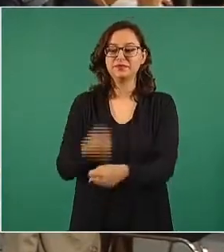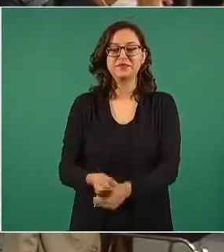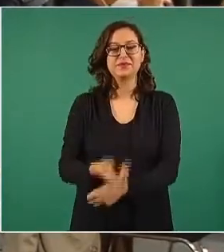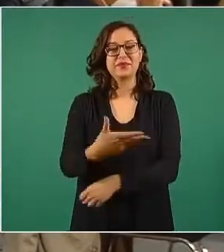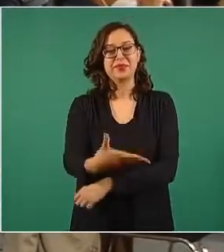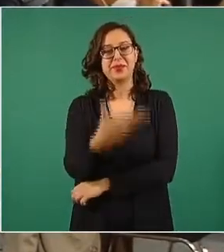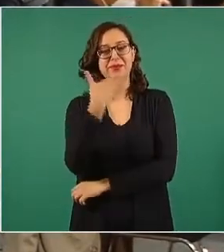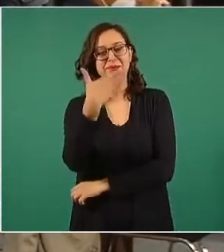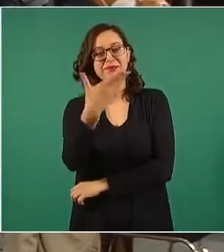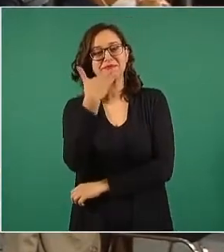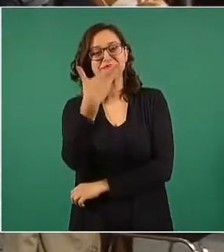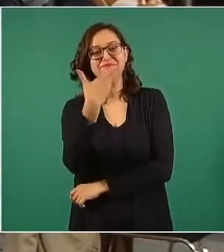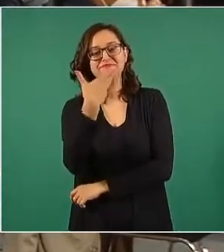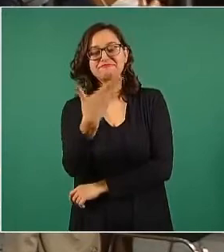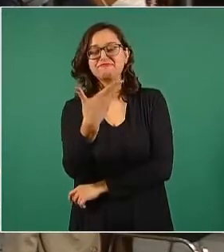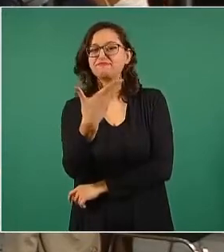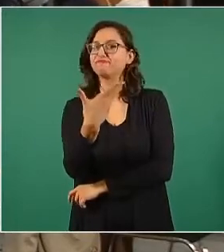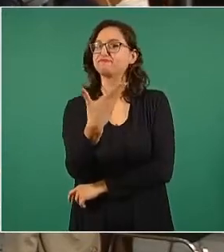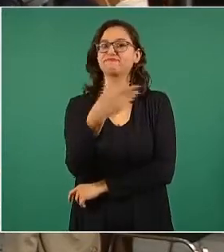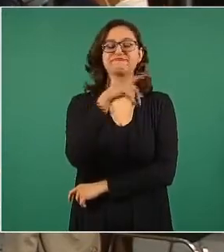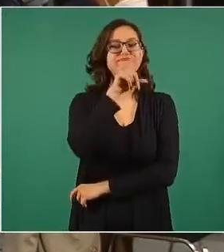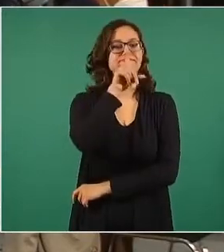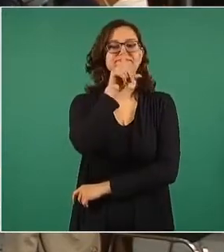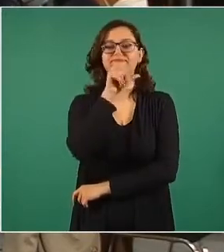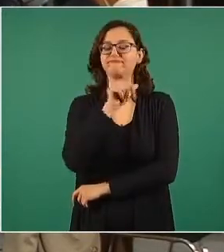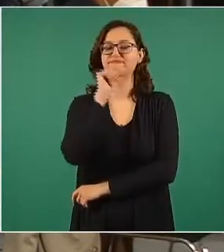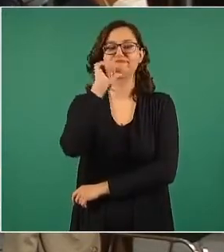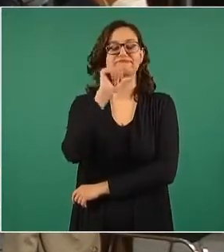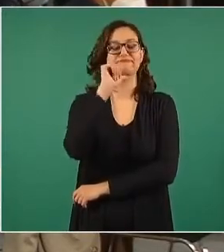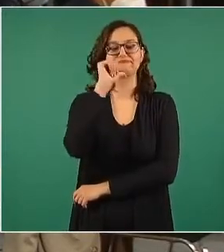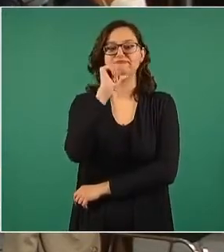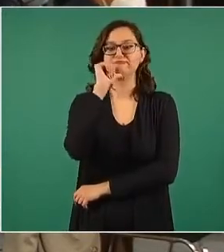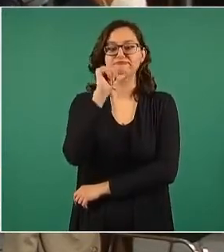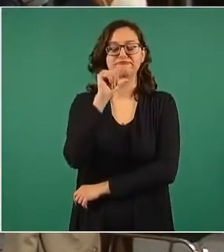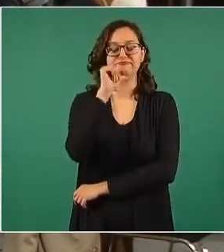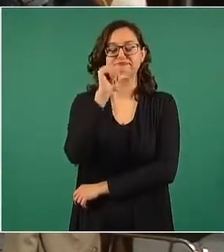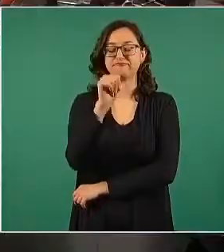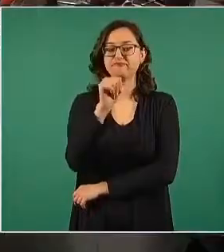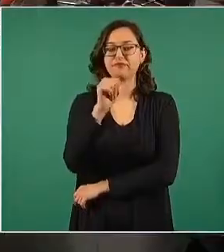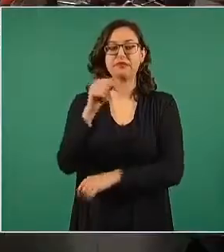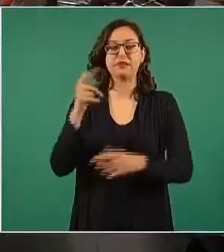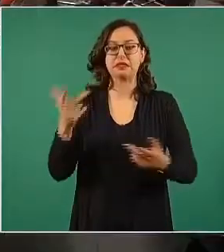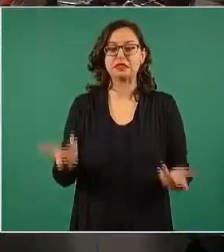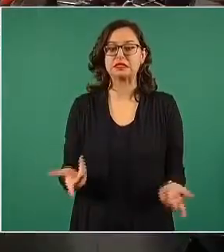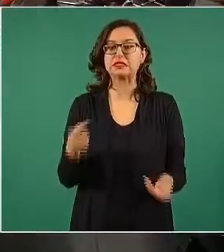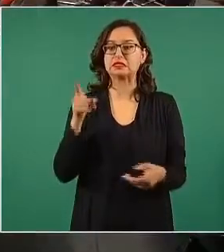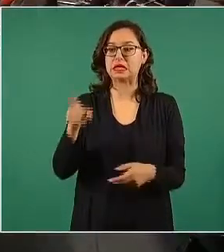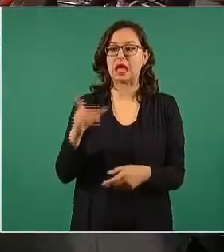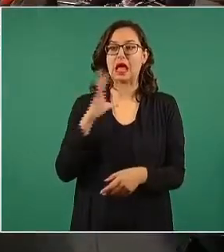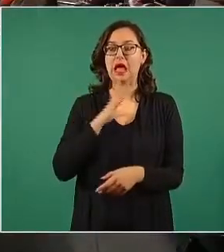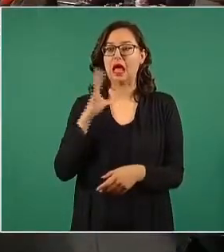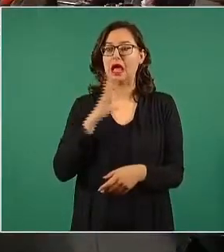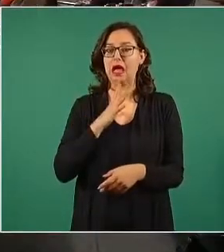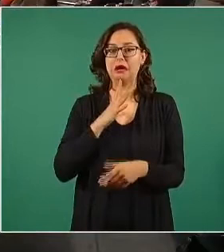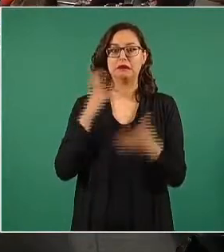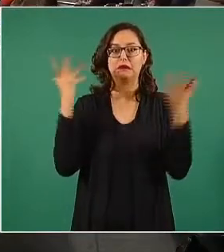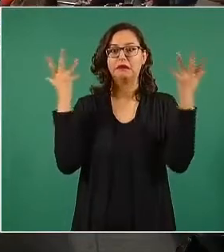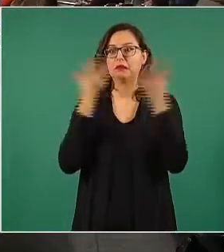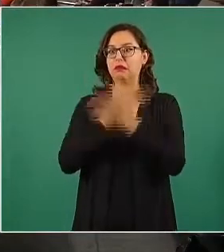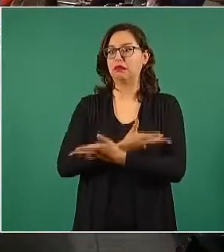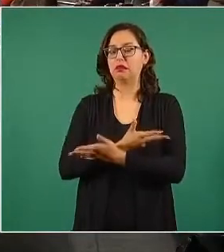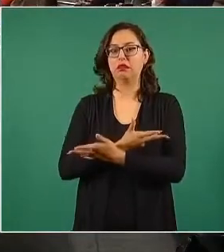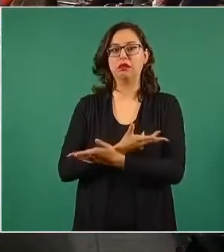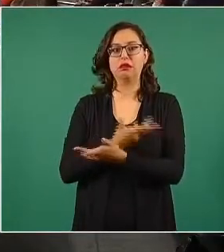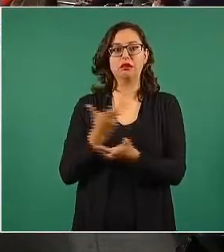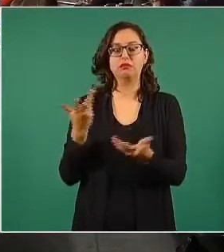La Fundación Getúlio Vargas, el Instituto Getúlio Vargas, está viendo un retroceso y